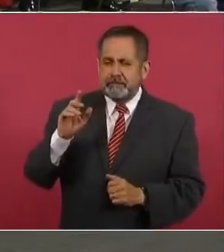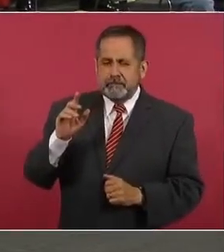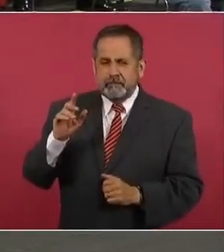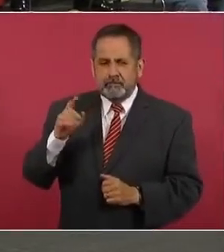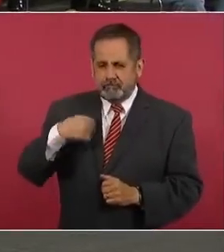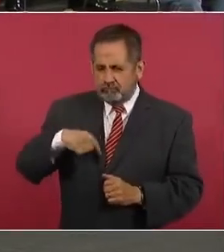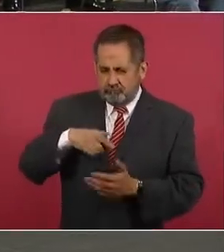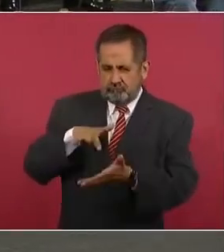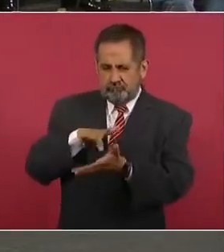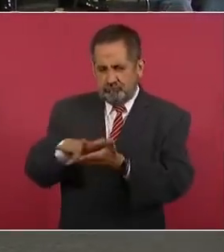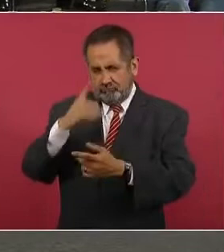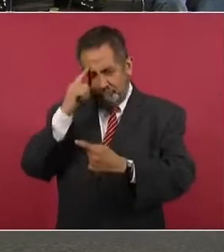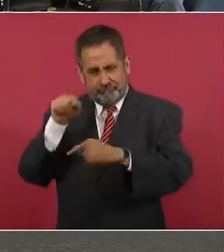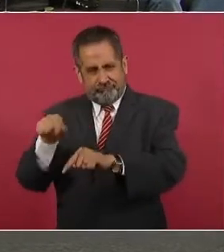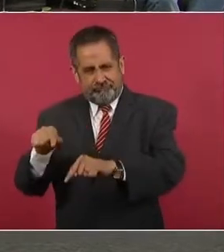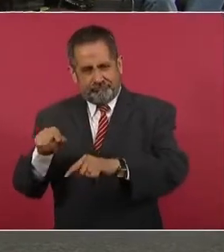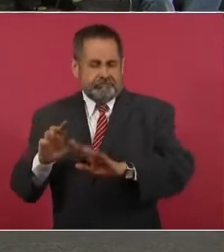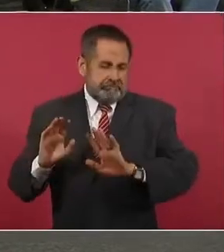lo apoyamos porque